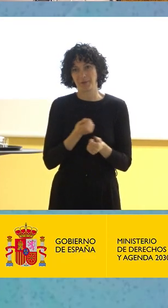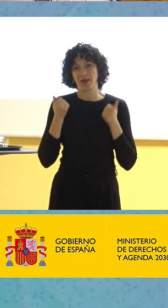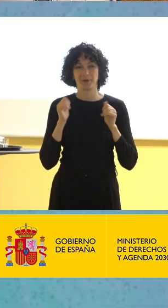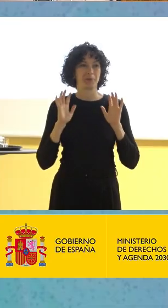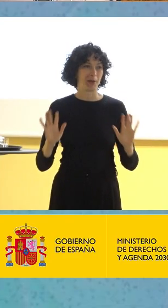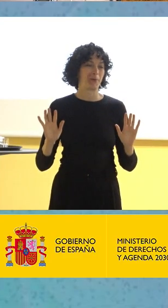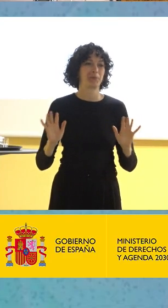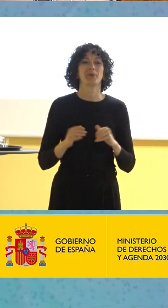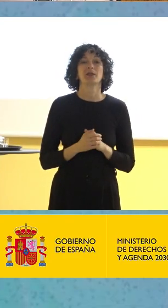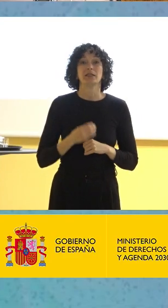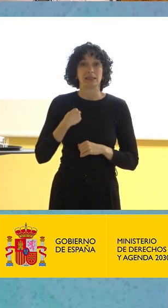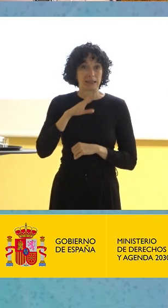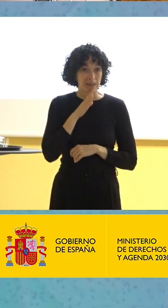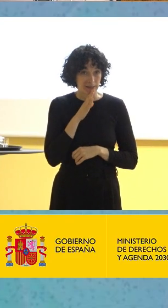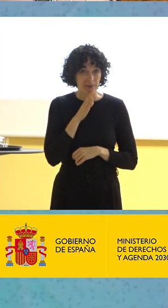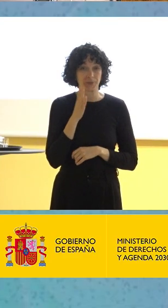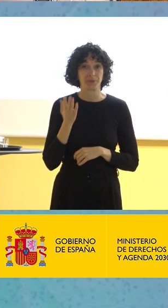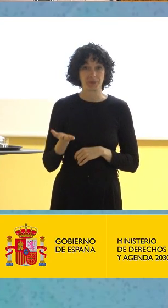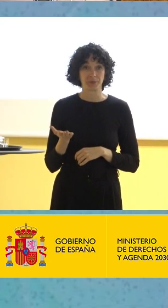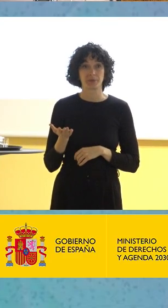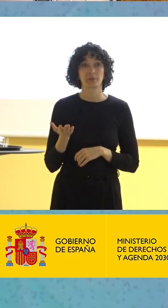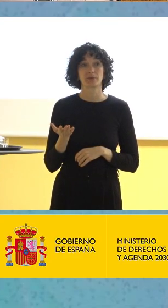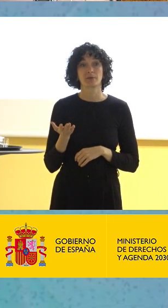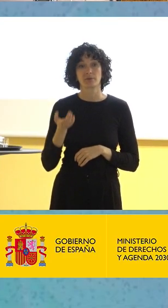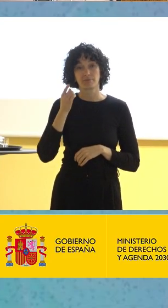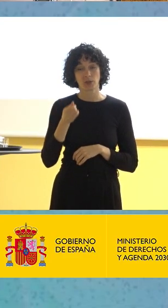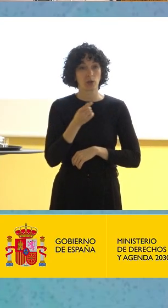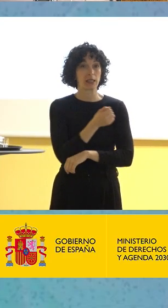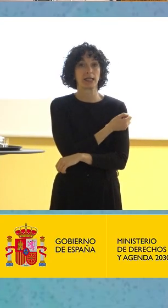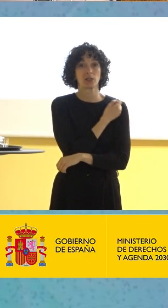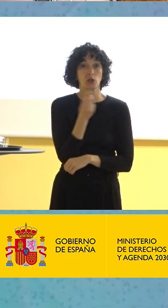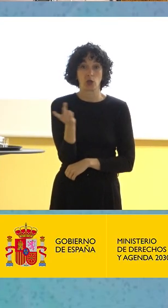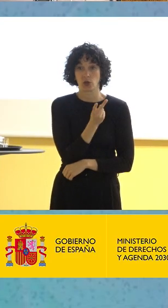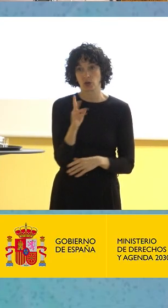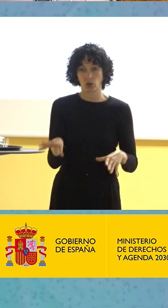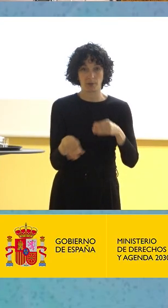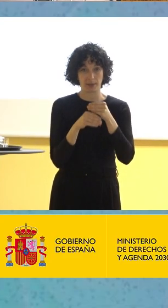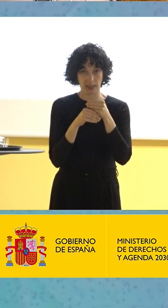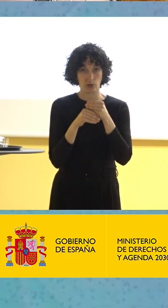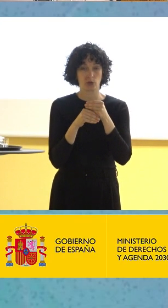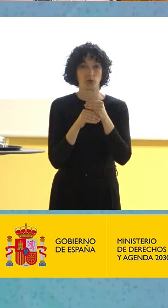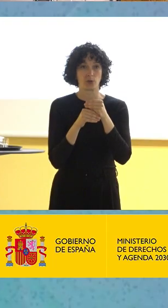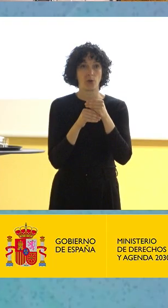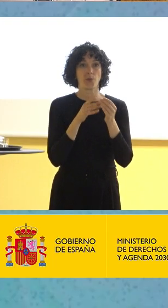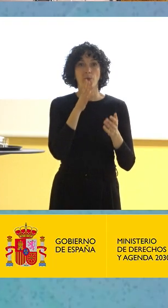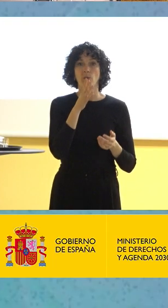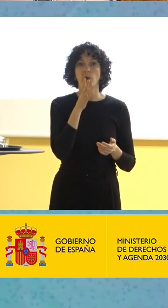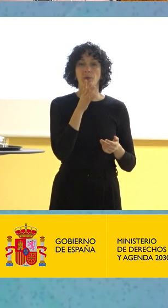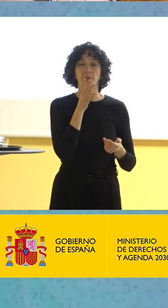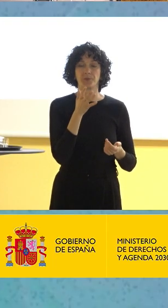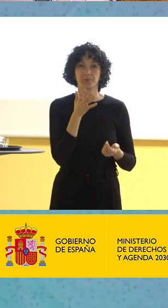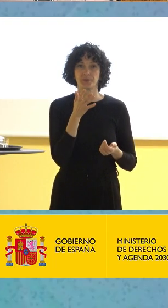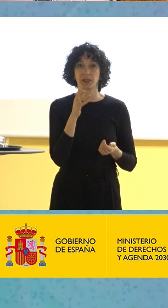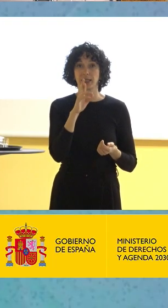cuestión, como decíamos, bueno, pues decía, ¿no?, que son unos registros complementarios, ¿no?, principalmente, pues porque